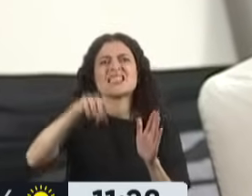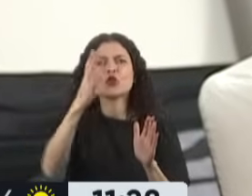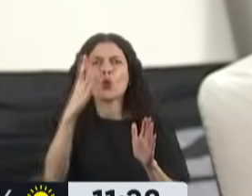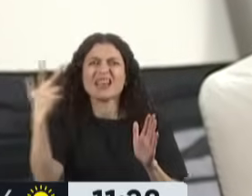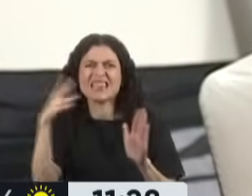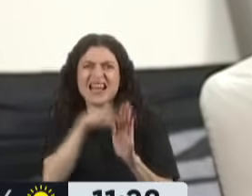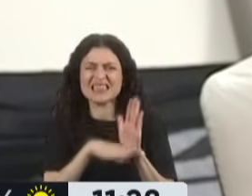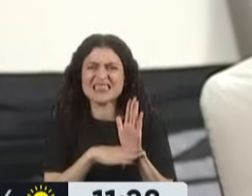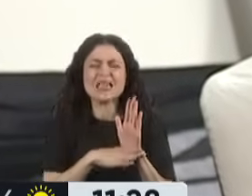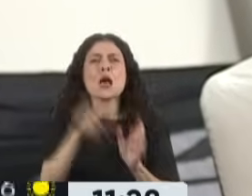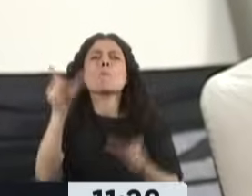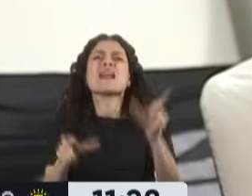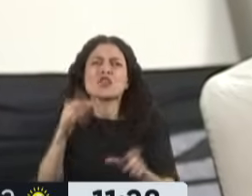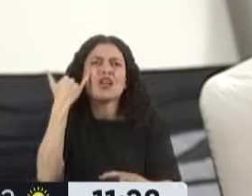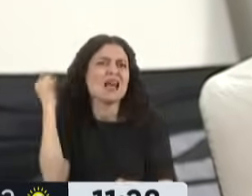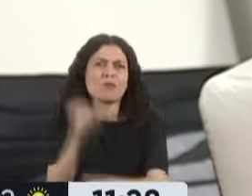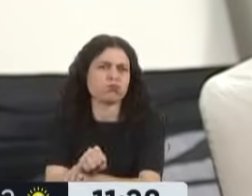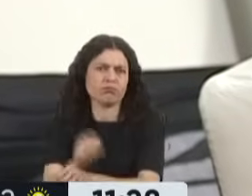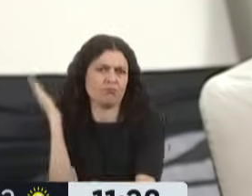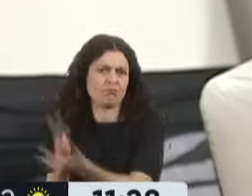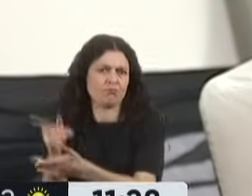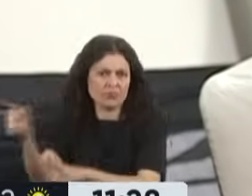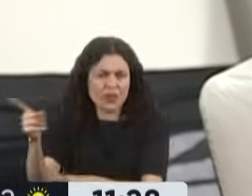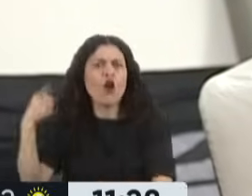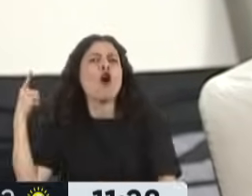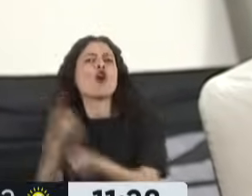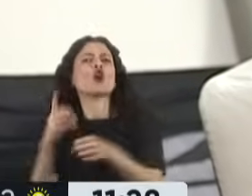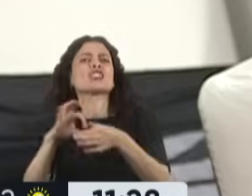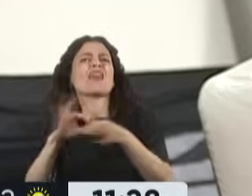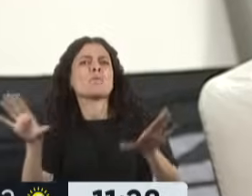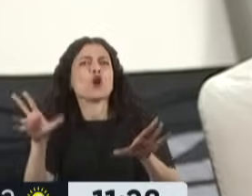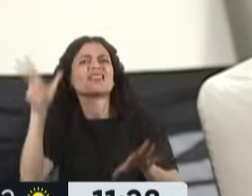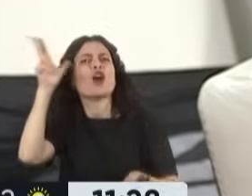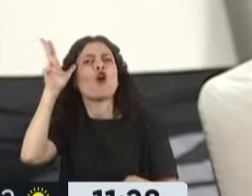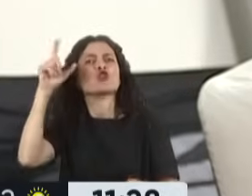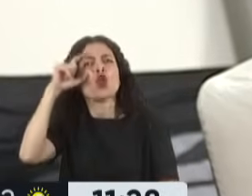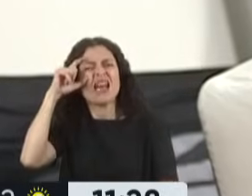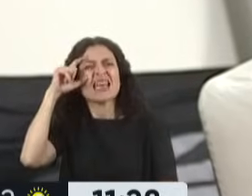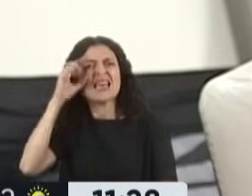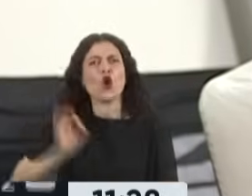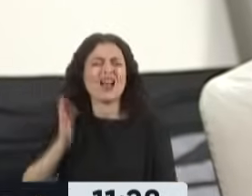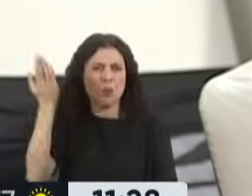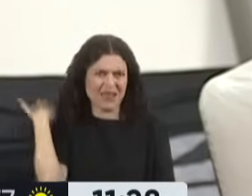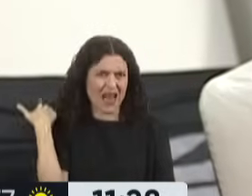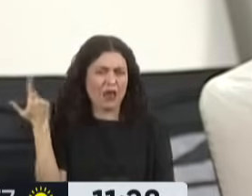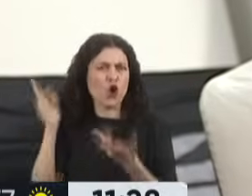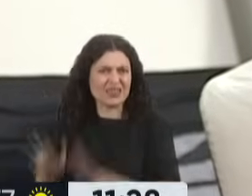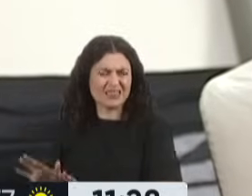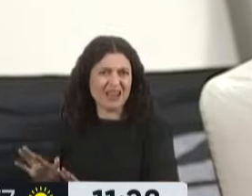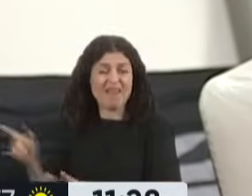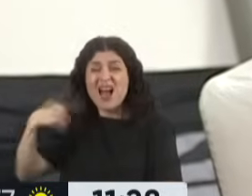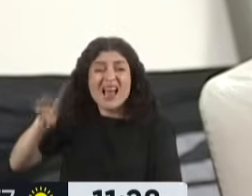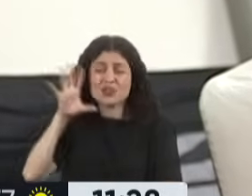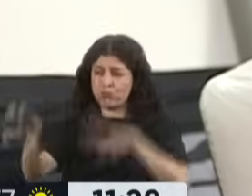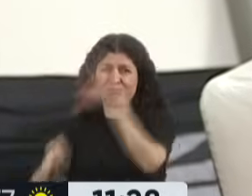personas condenadas en Brasil por los actos antidemocráticos del 8 de enero del año pasado, cuando invadieron las sedes de